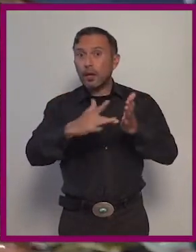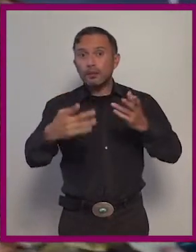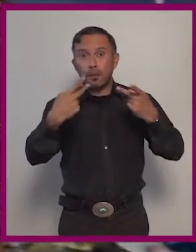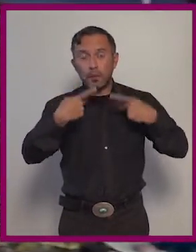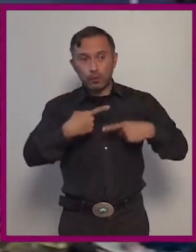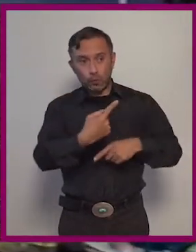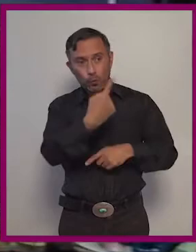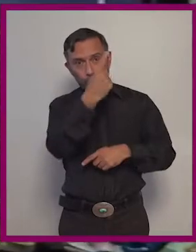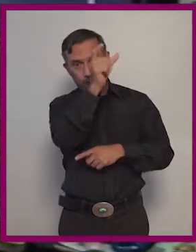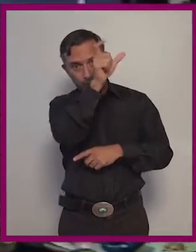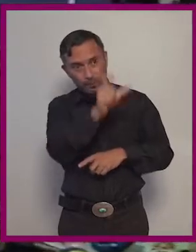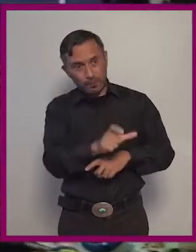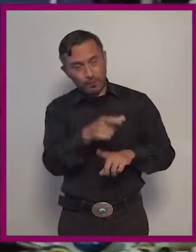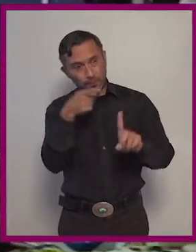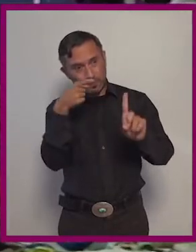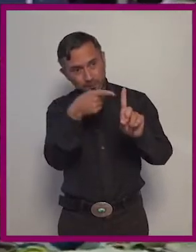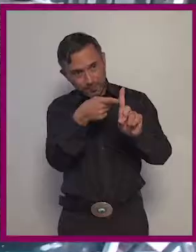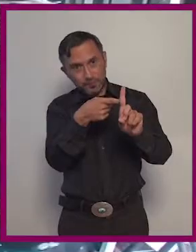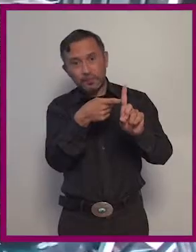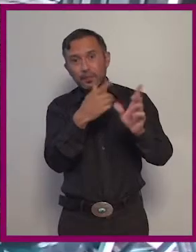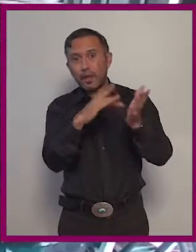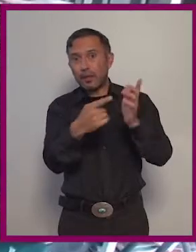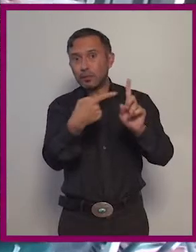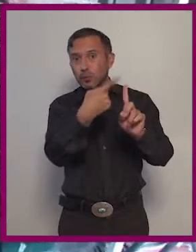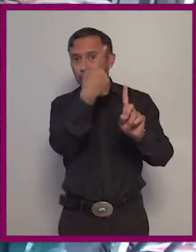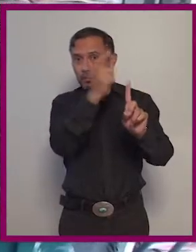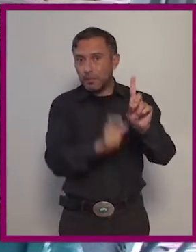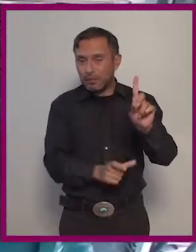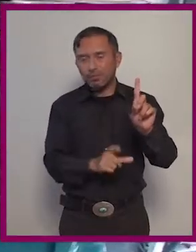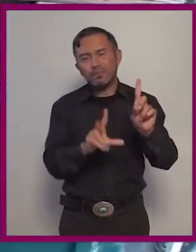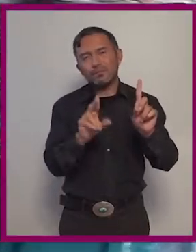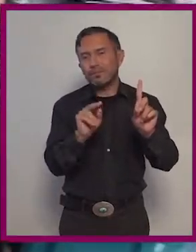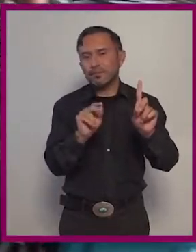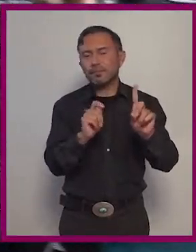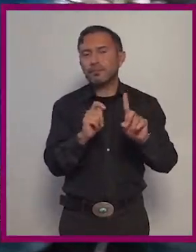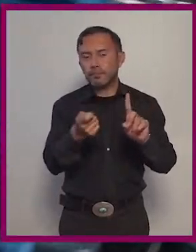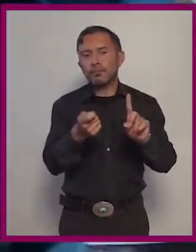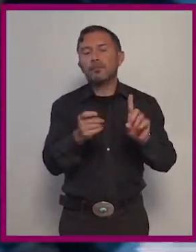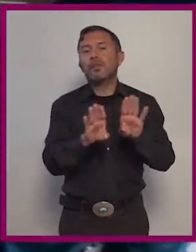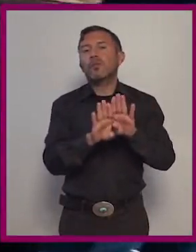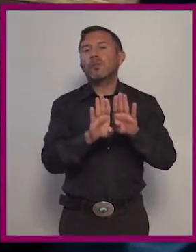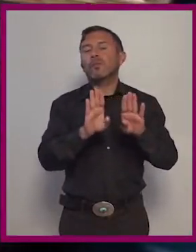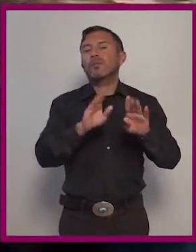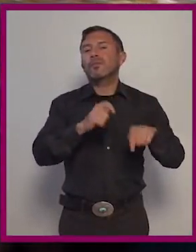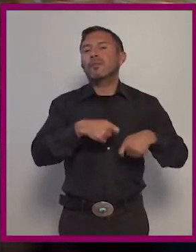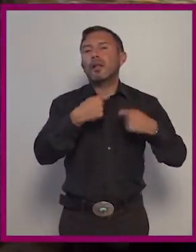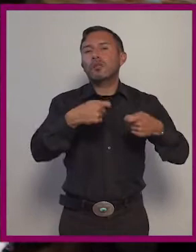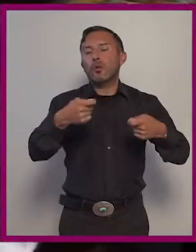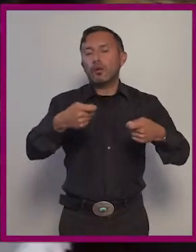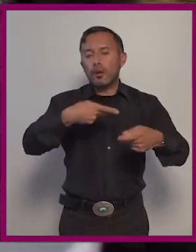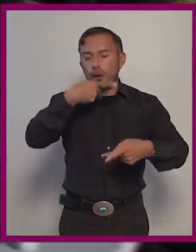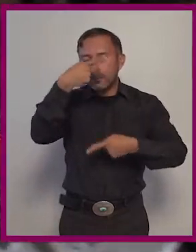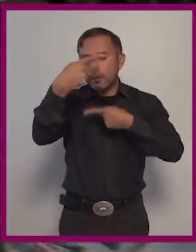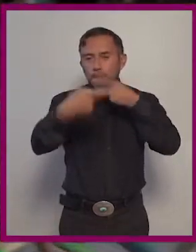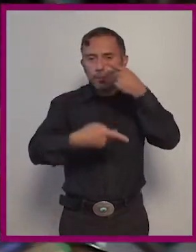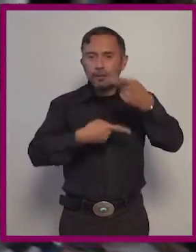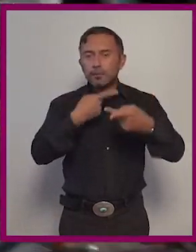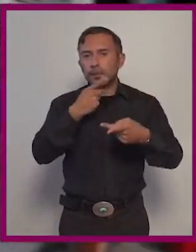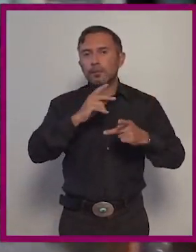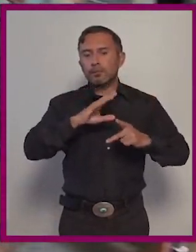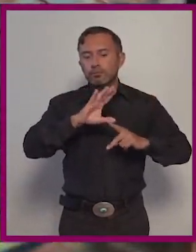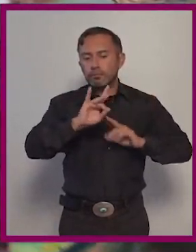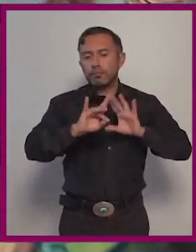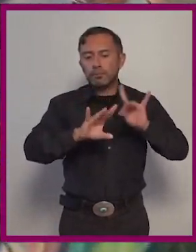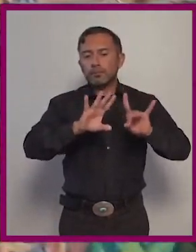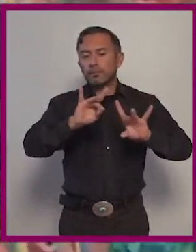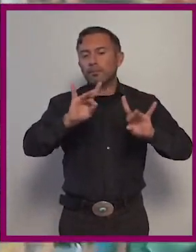en específico. Lo que queda es toda esa tradición que boca a boca, porque esa es otra de las características de estas tradiciones, es que no